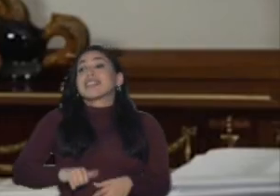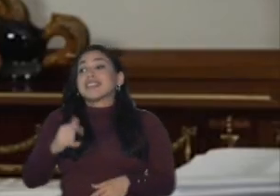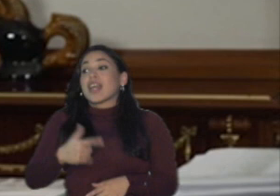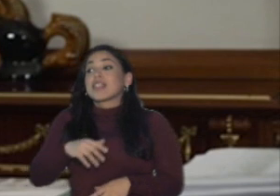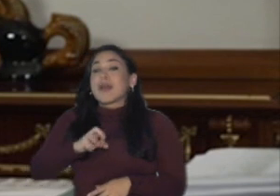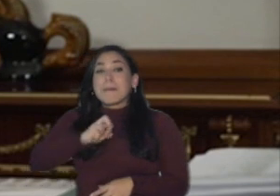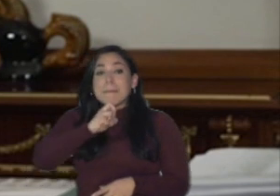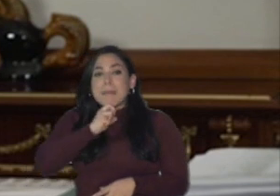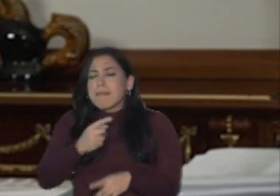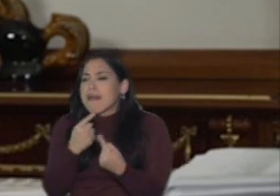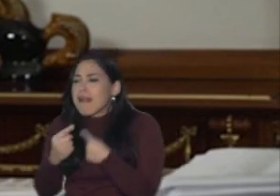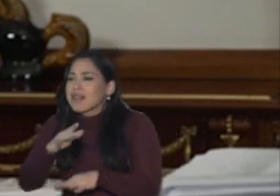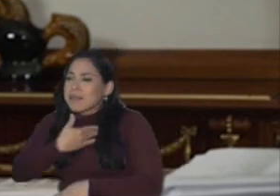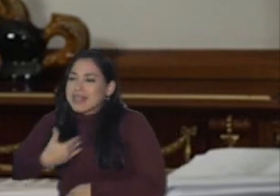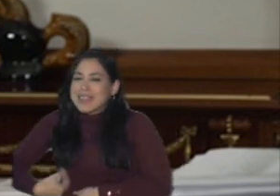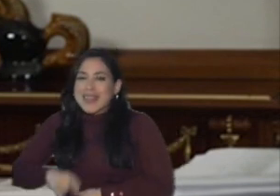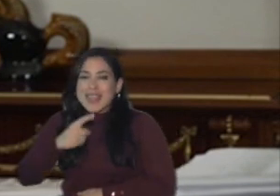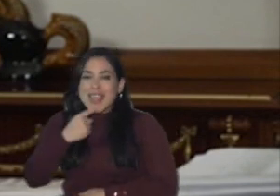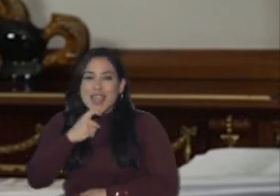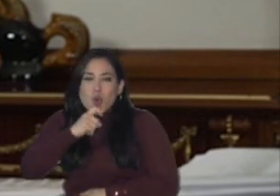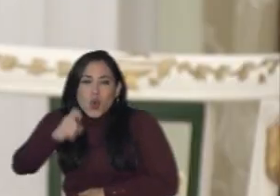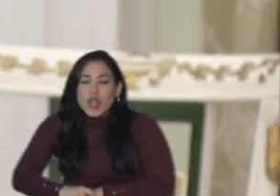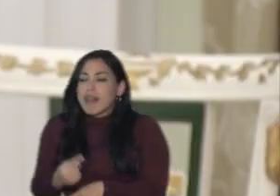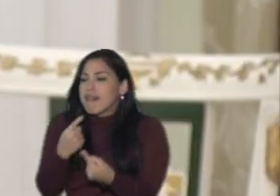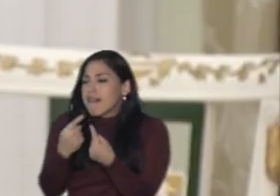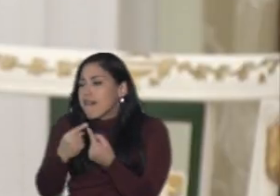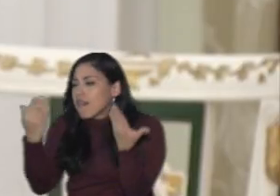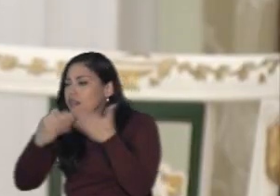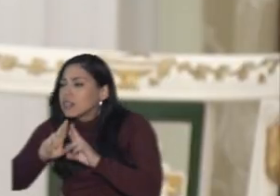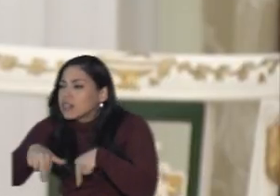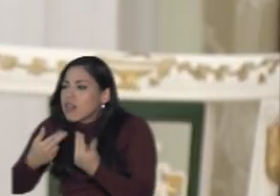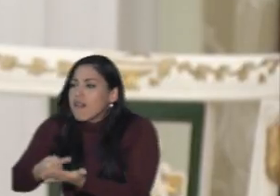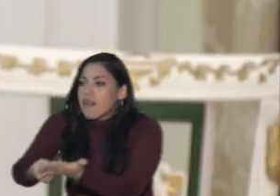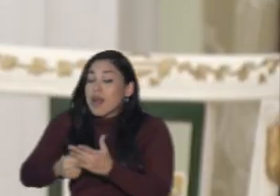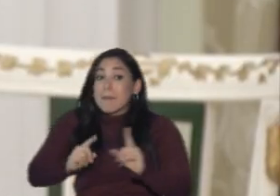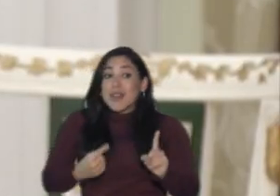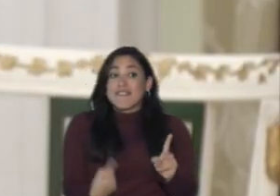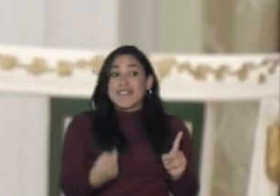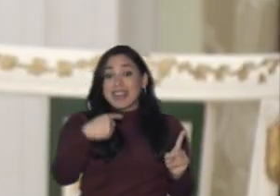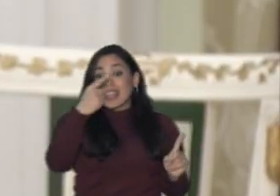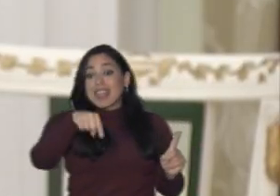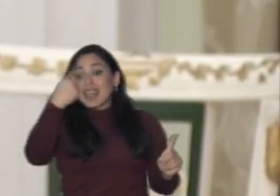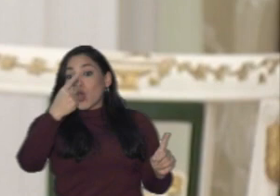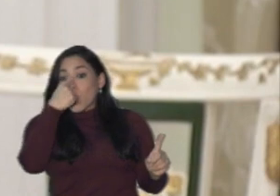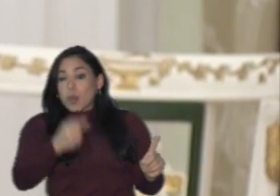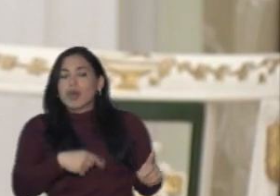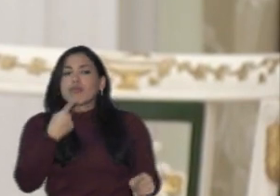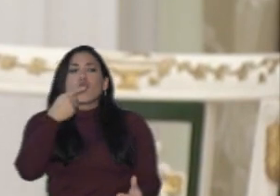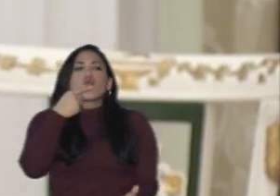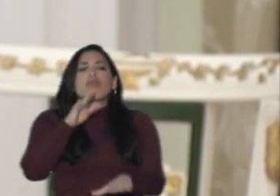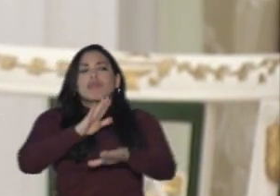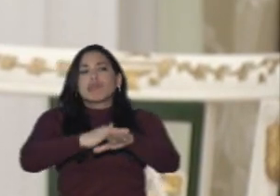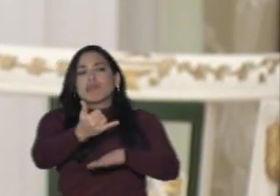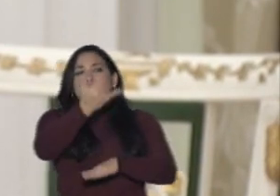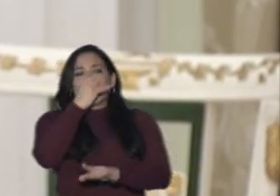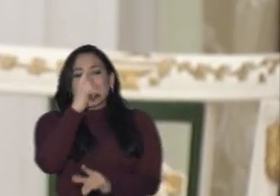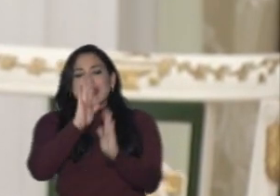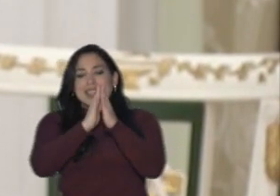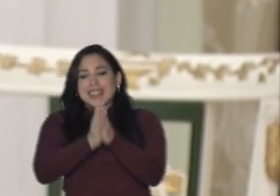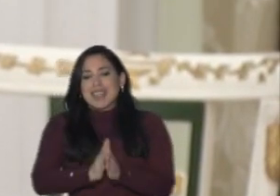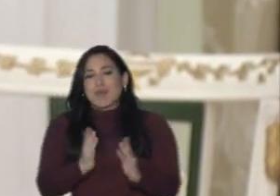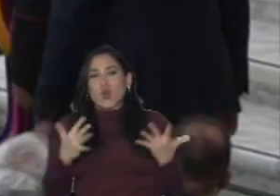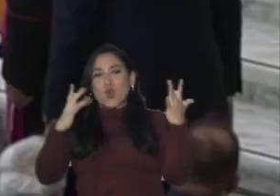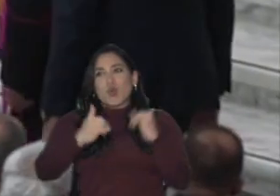sí ha conversado con el presidente ucraniano Volodymyr Zelensky, aún no lo ha hecho con Putin, de quien recibió una última llamada en diciembre por